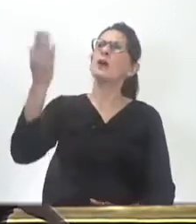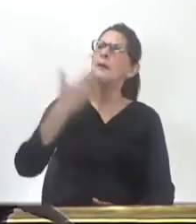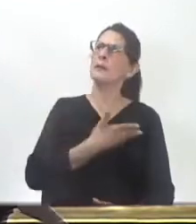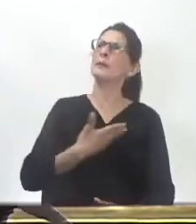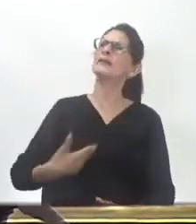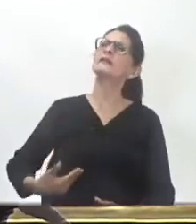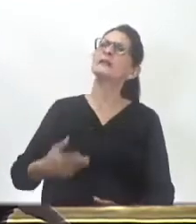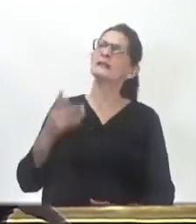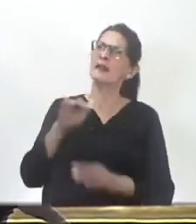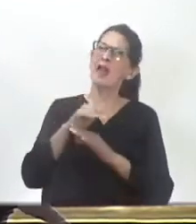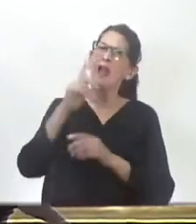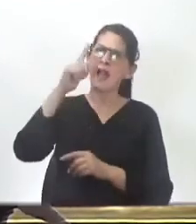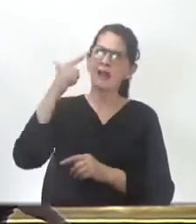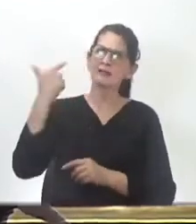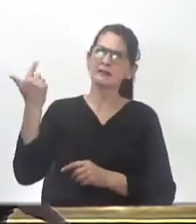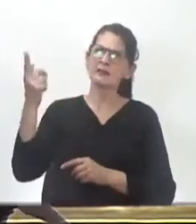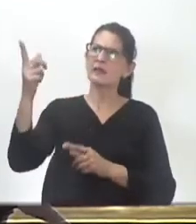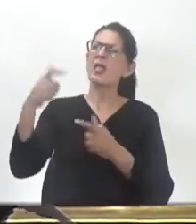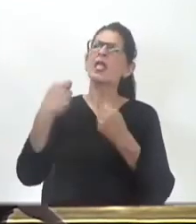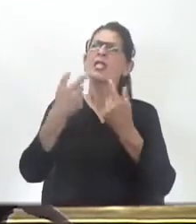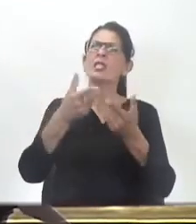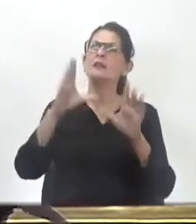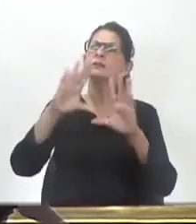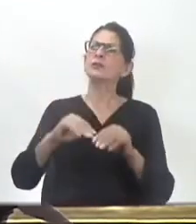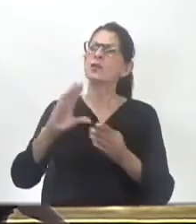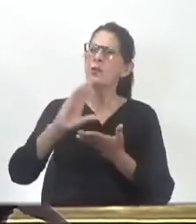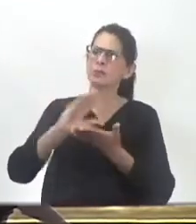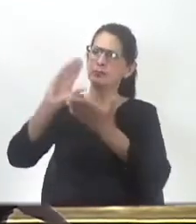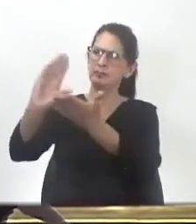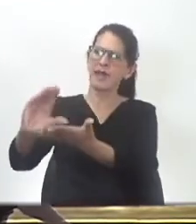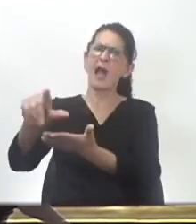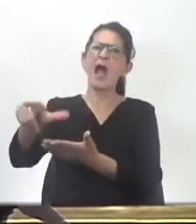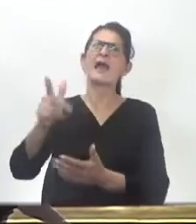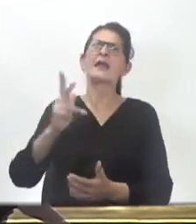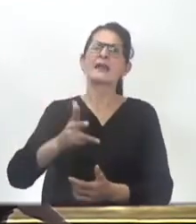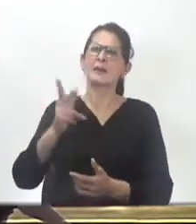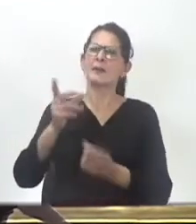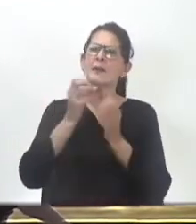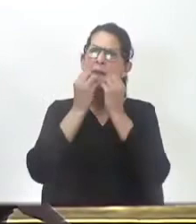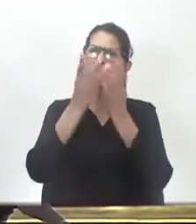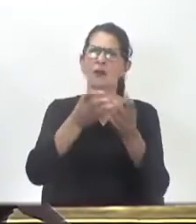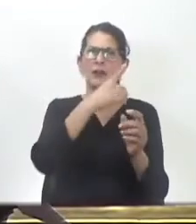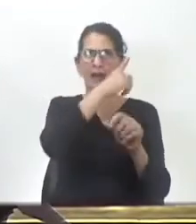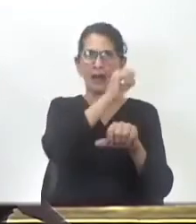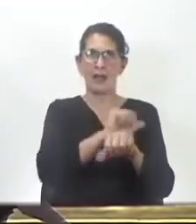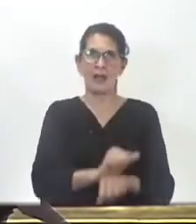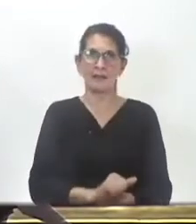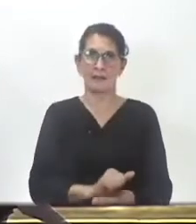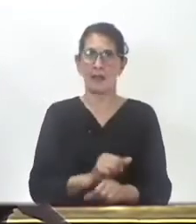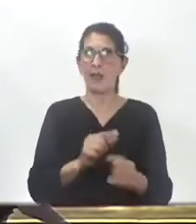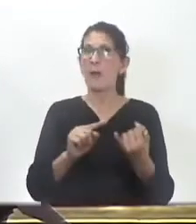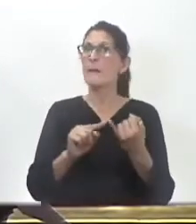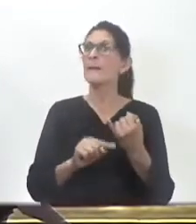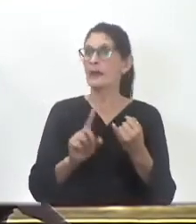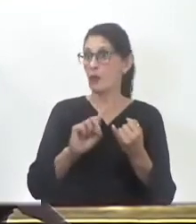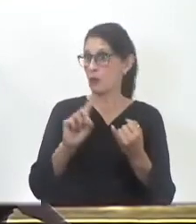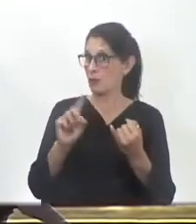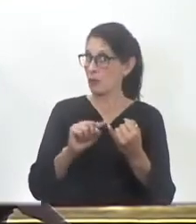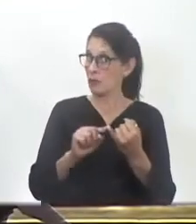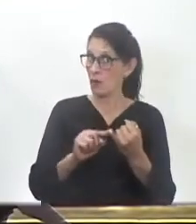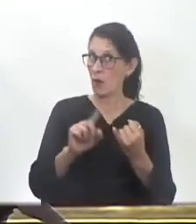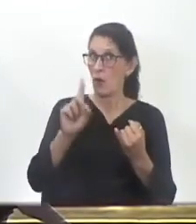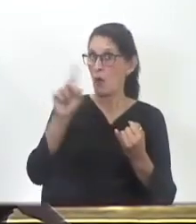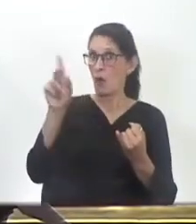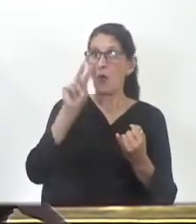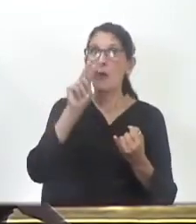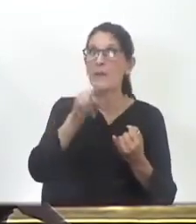la calle, por favor, dele todos los fondos al ministro Heber para que mejore el sistema penitenciario. Pero no se fije